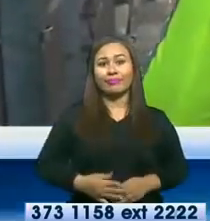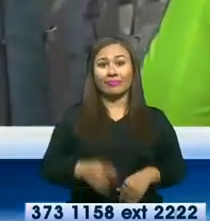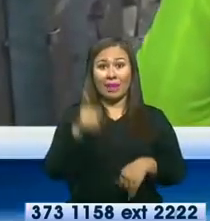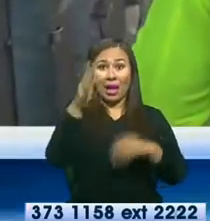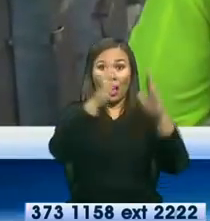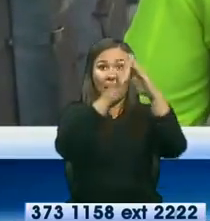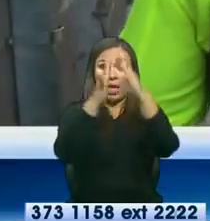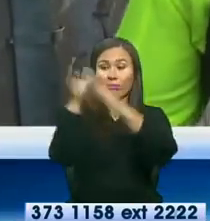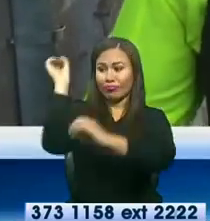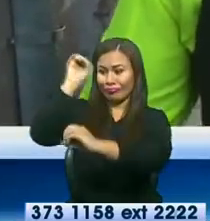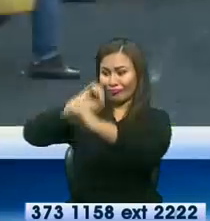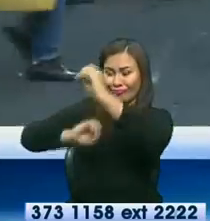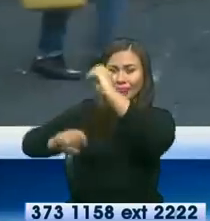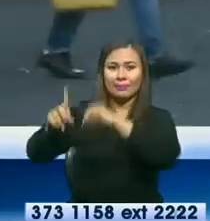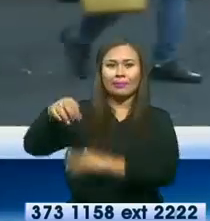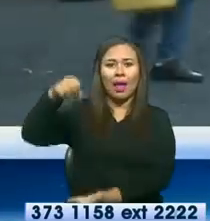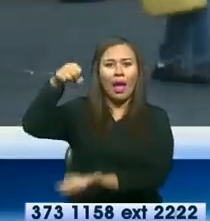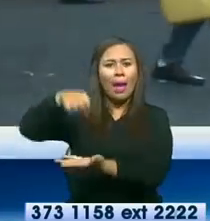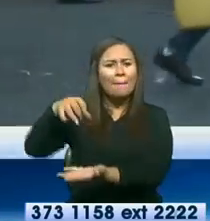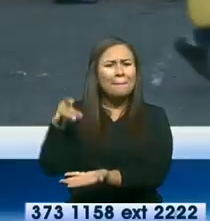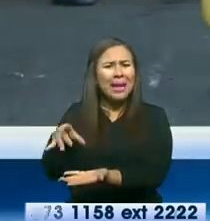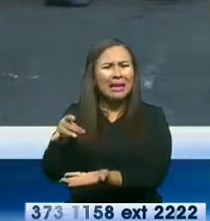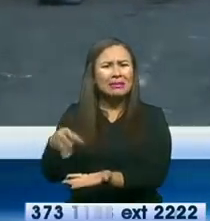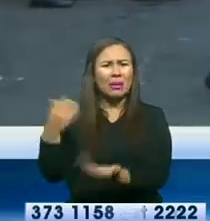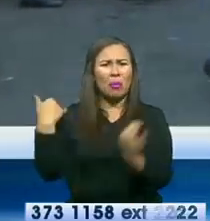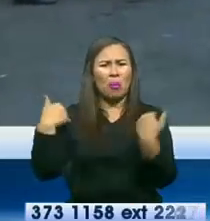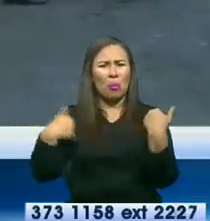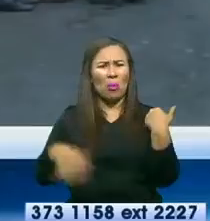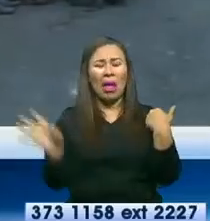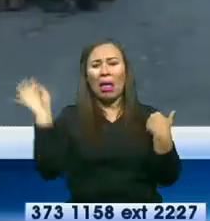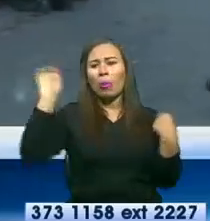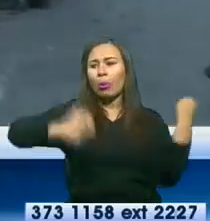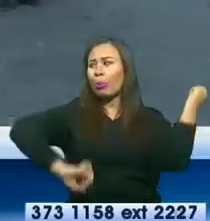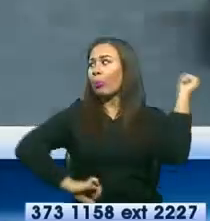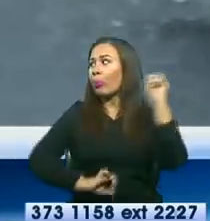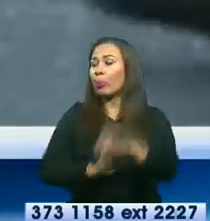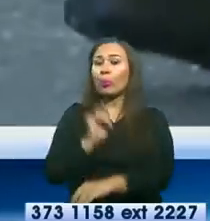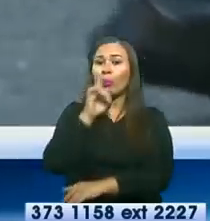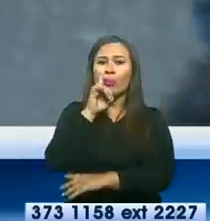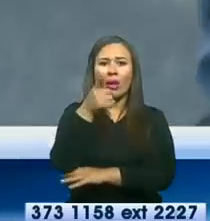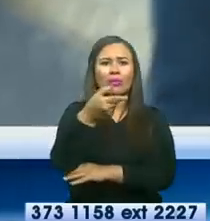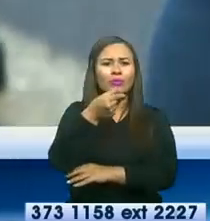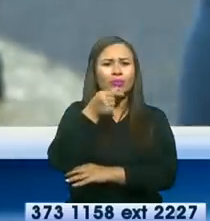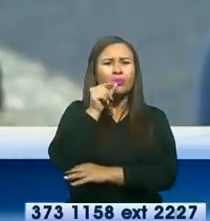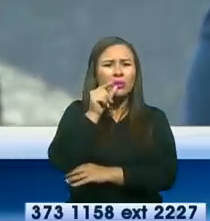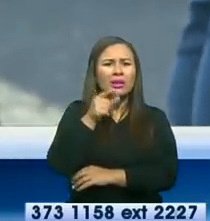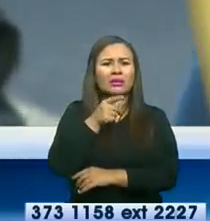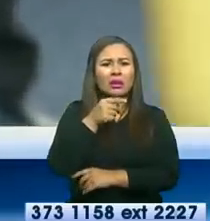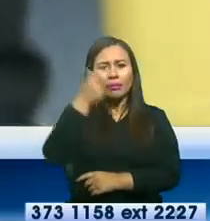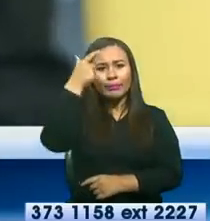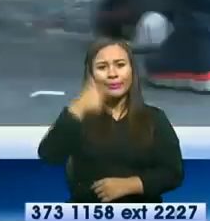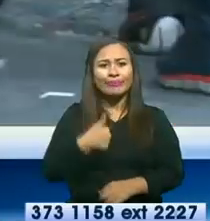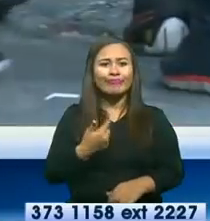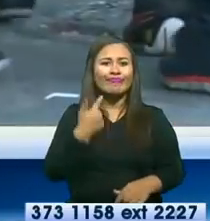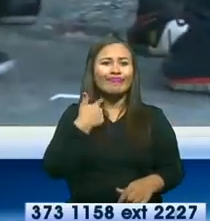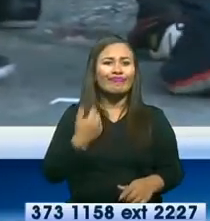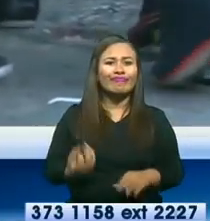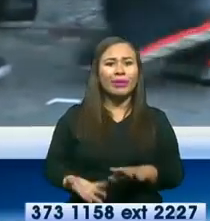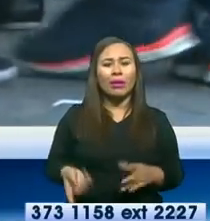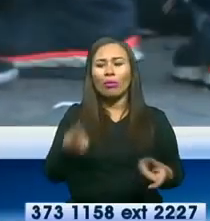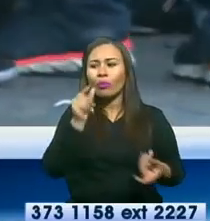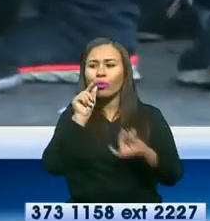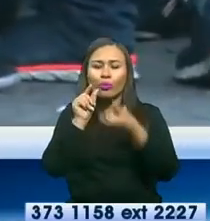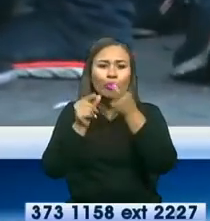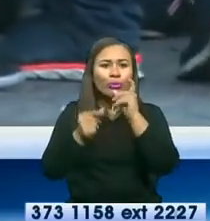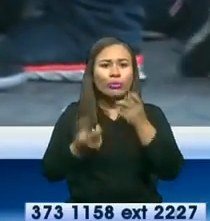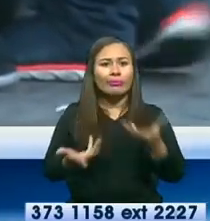se observó que llevaron envases plásticos, bidones y otros recipientes que contenían el trago que buscan quienes lamentablemente cayeron en el